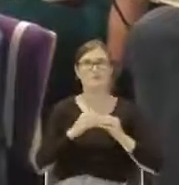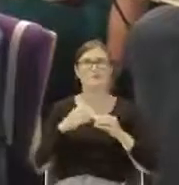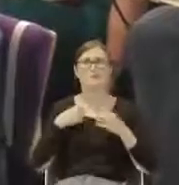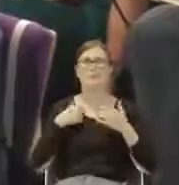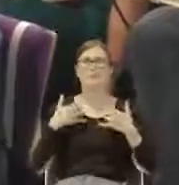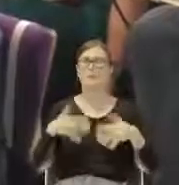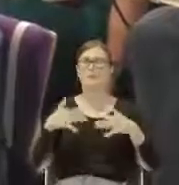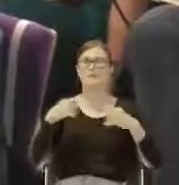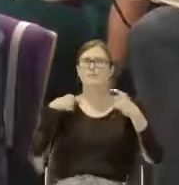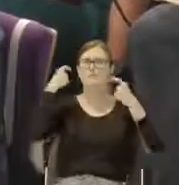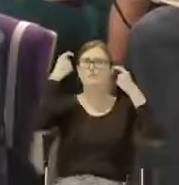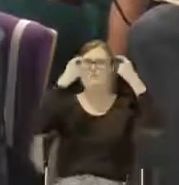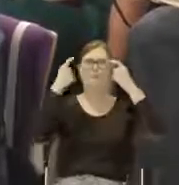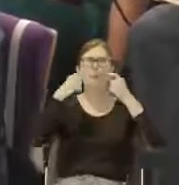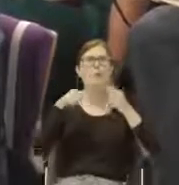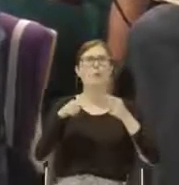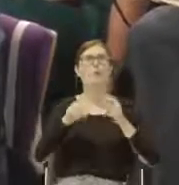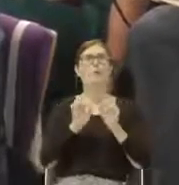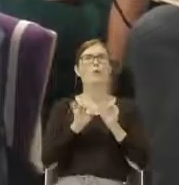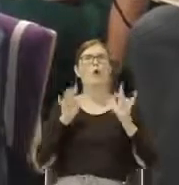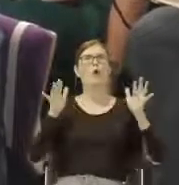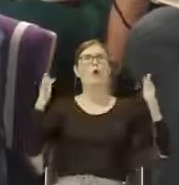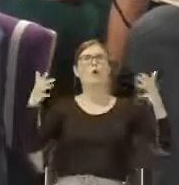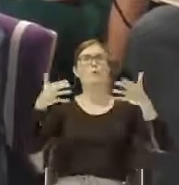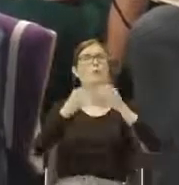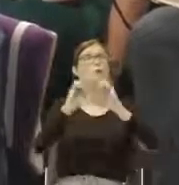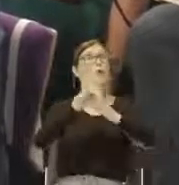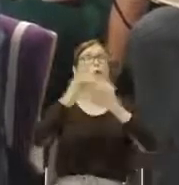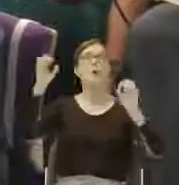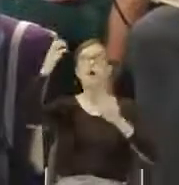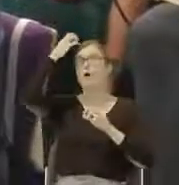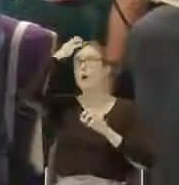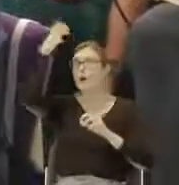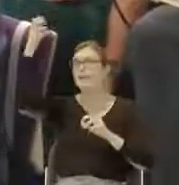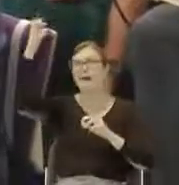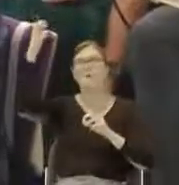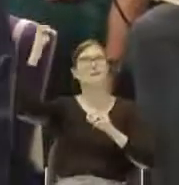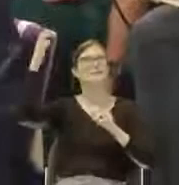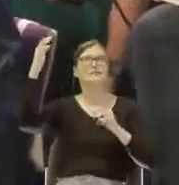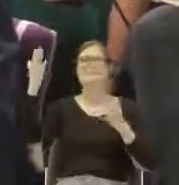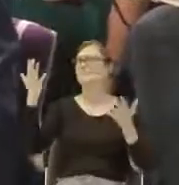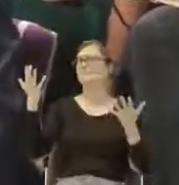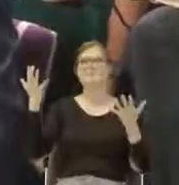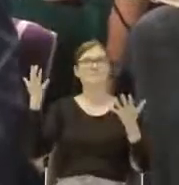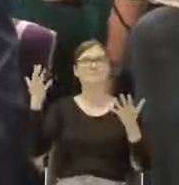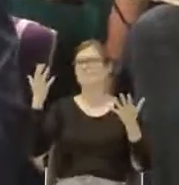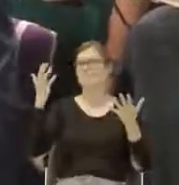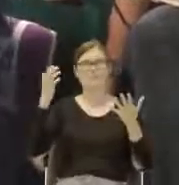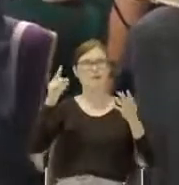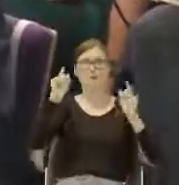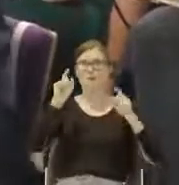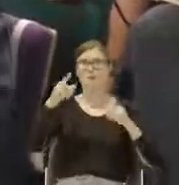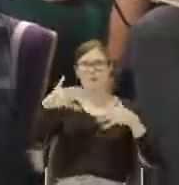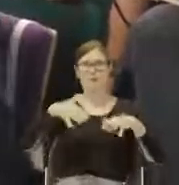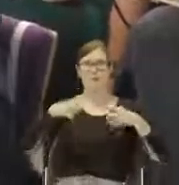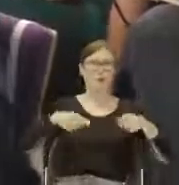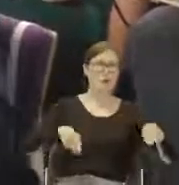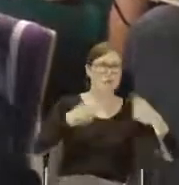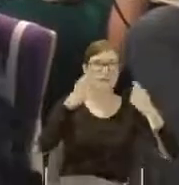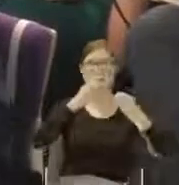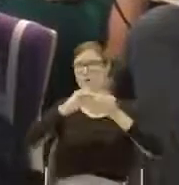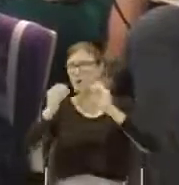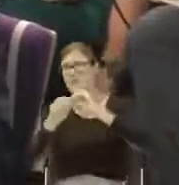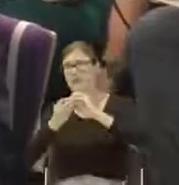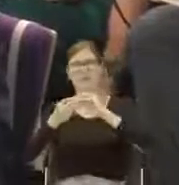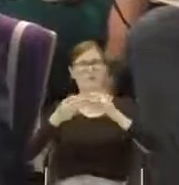carácter político, pero también económico. Conflictos fuera de control, aparente, que no parecen ofrecer otra salida que la victoria o la derrota de